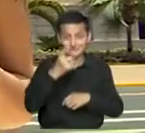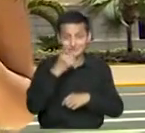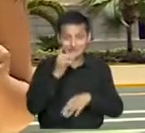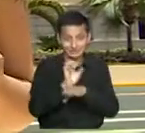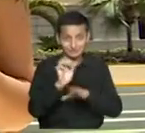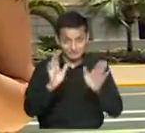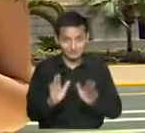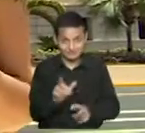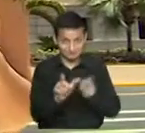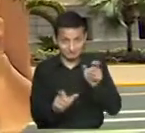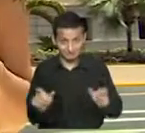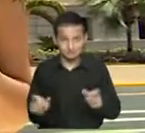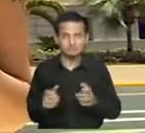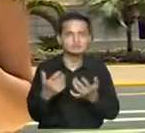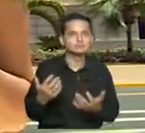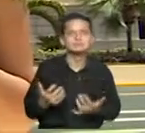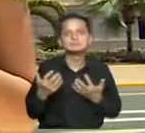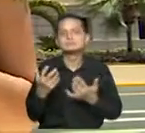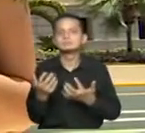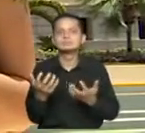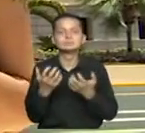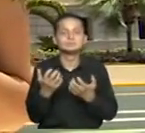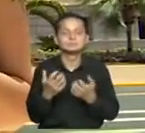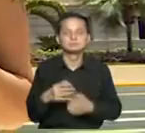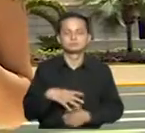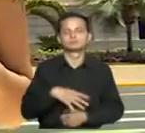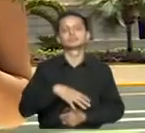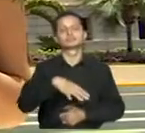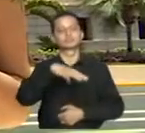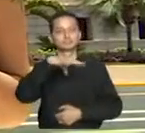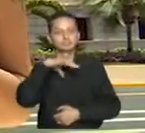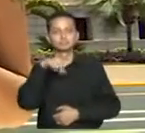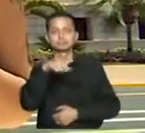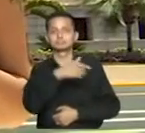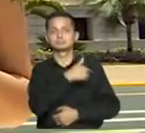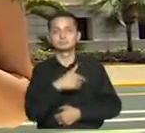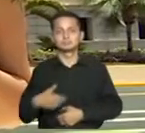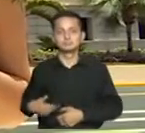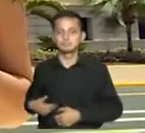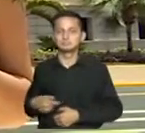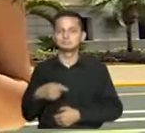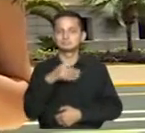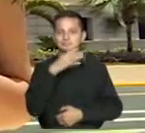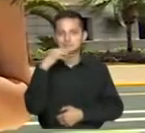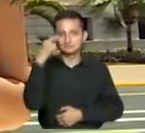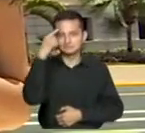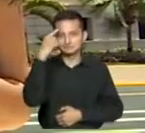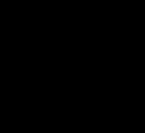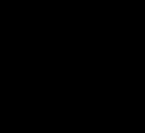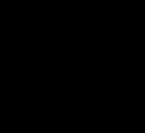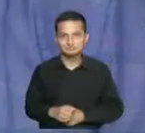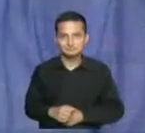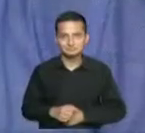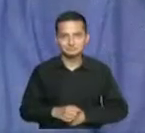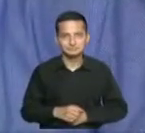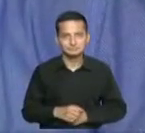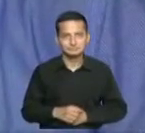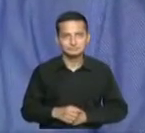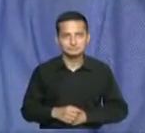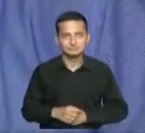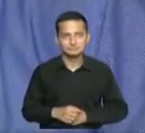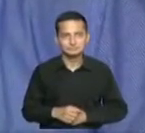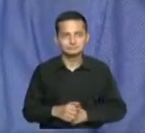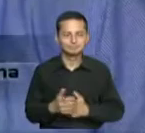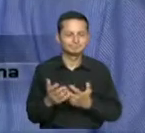Dominicana sienten mucha expectativa y orgullo de tener un presidente como Rafael Correa.